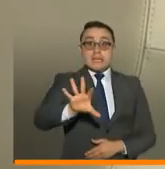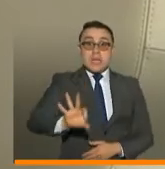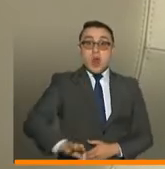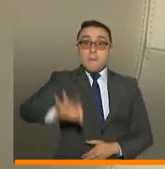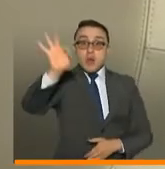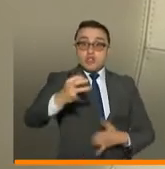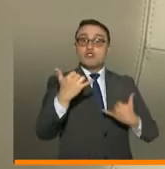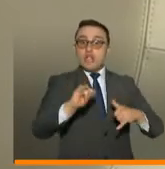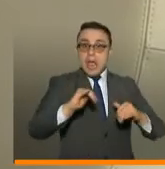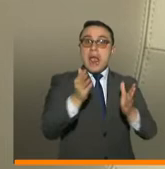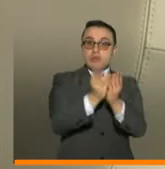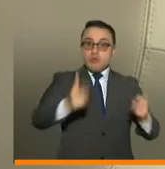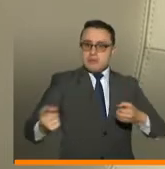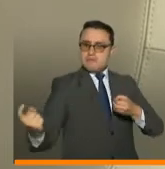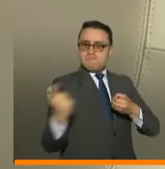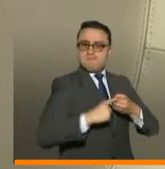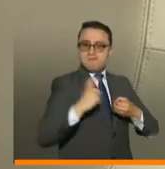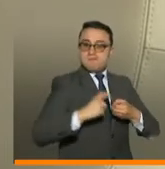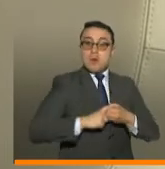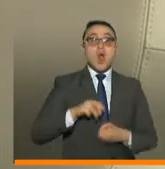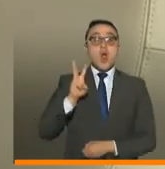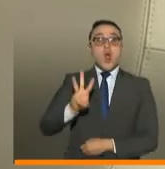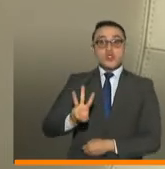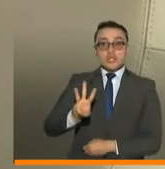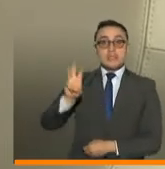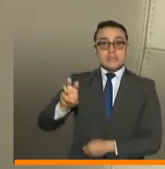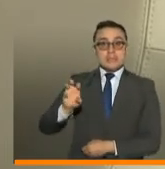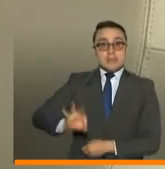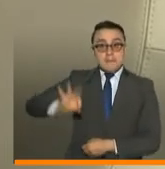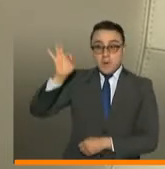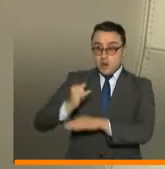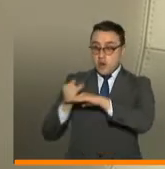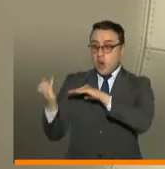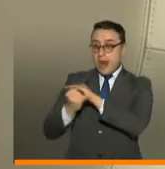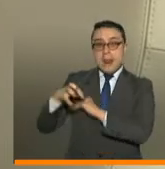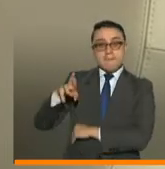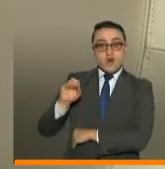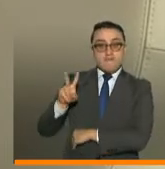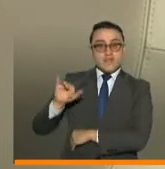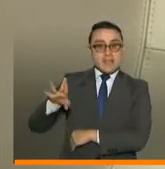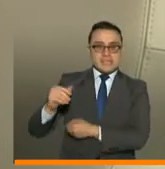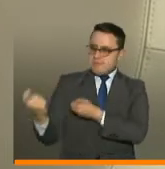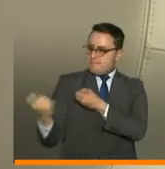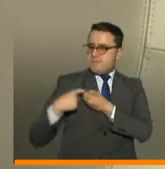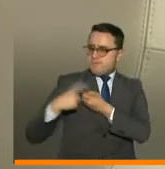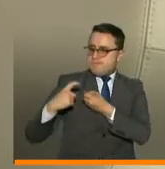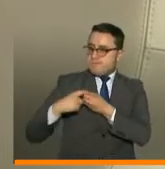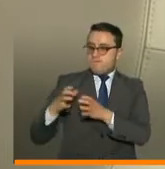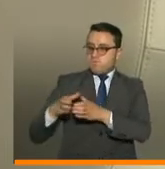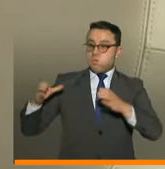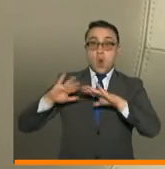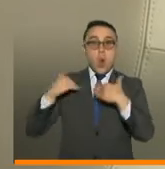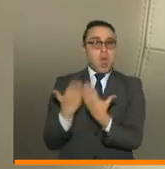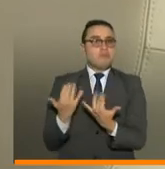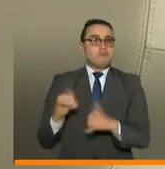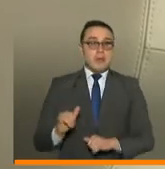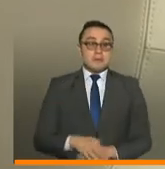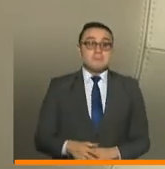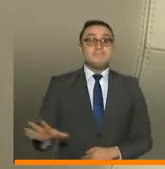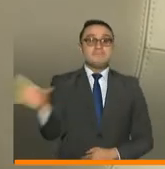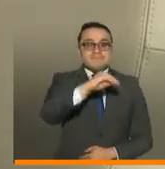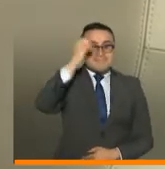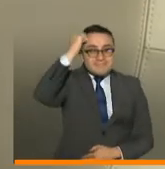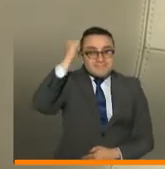el 83% de la matrícula de Providencia, y seguimos avanzando. A todos los maestros de San Andrés, Providencia y Santa Catalina, un